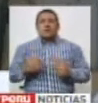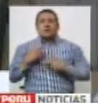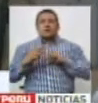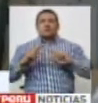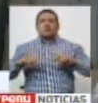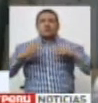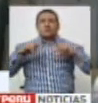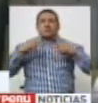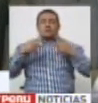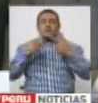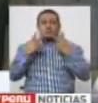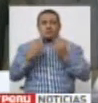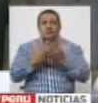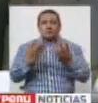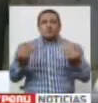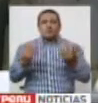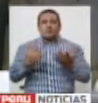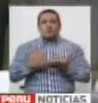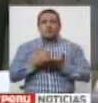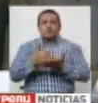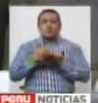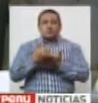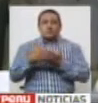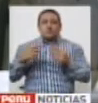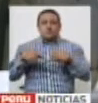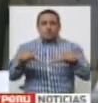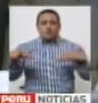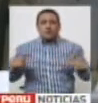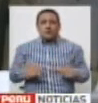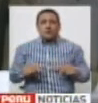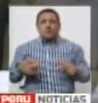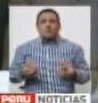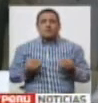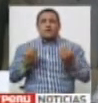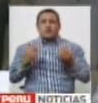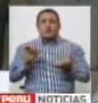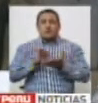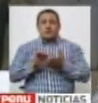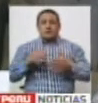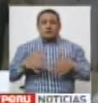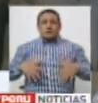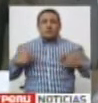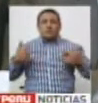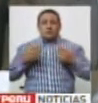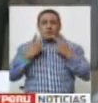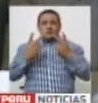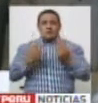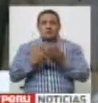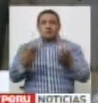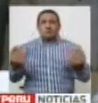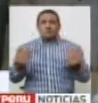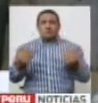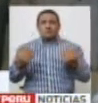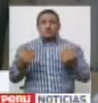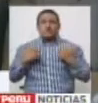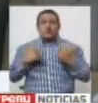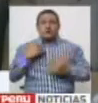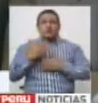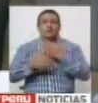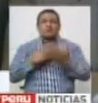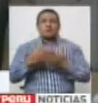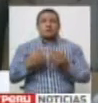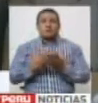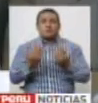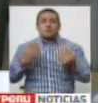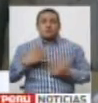implementar e incrementar el acceso a métodos anticonceptivos en la zona para que se pueda proteger a las